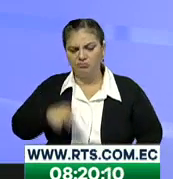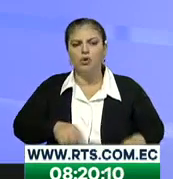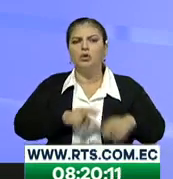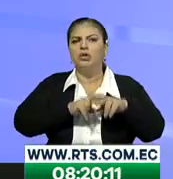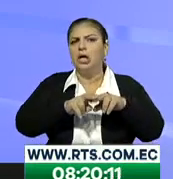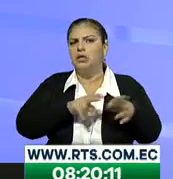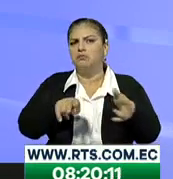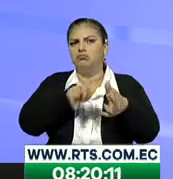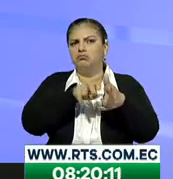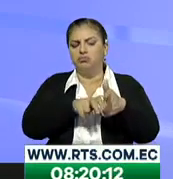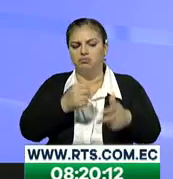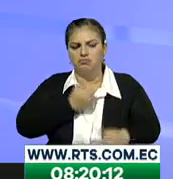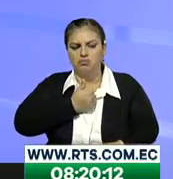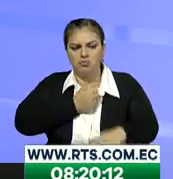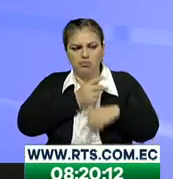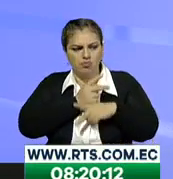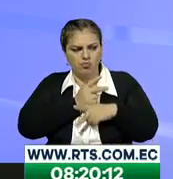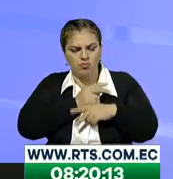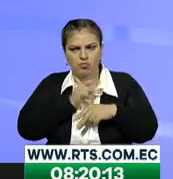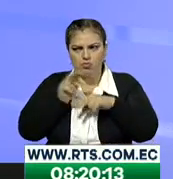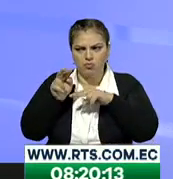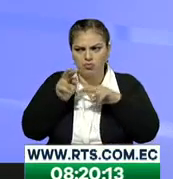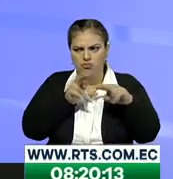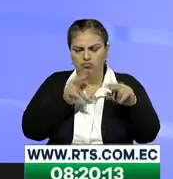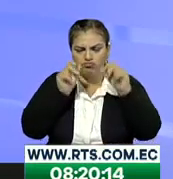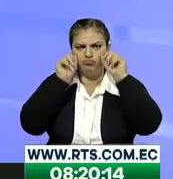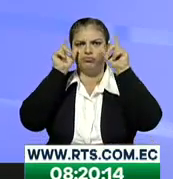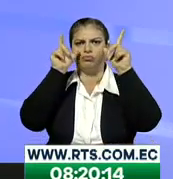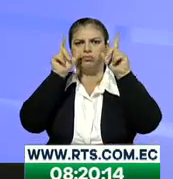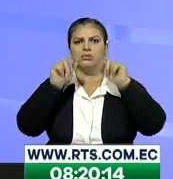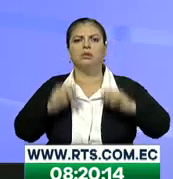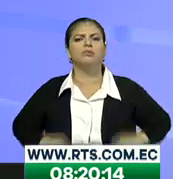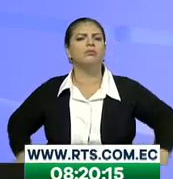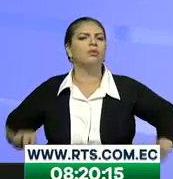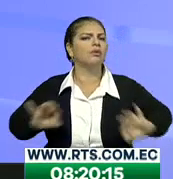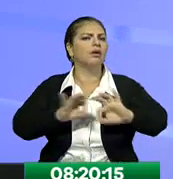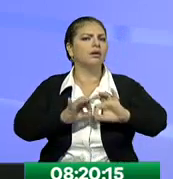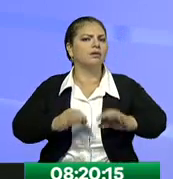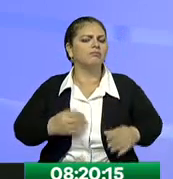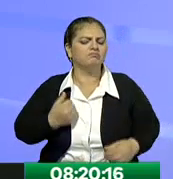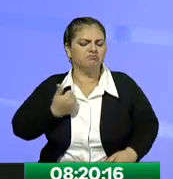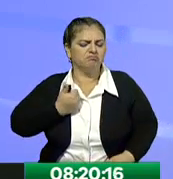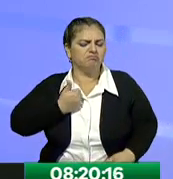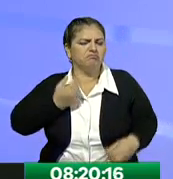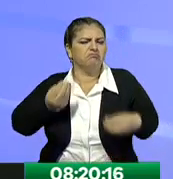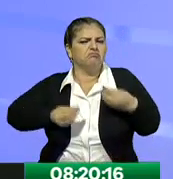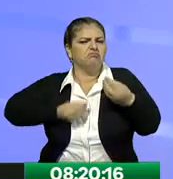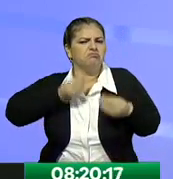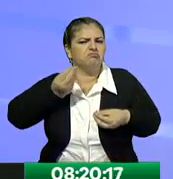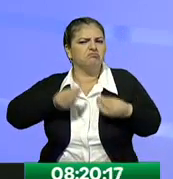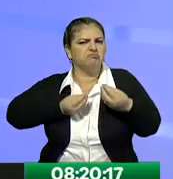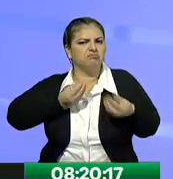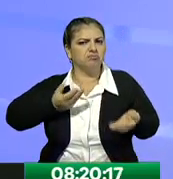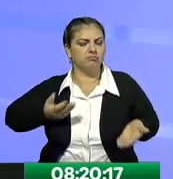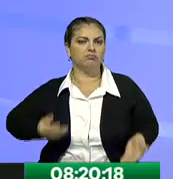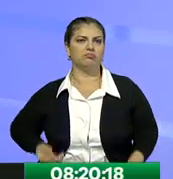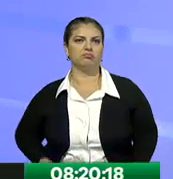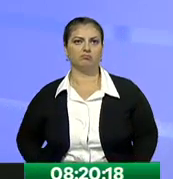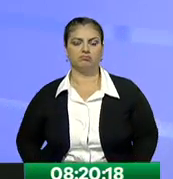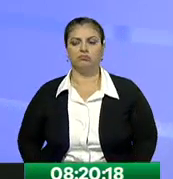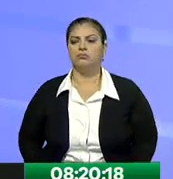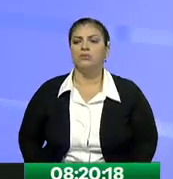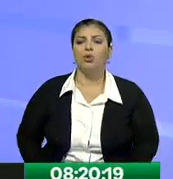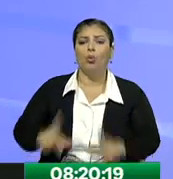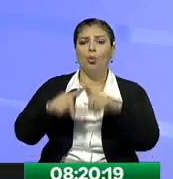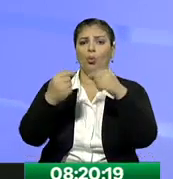tipo de secuestro extorsivo. Ahí estamos viendo que la policía está trabajando arduamente desarticulando estas bandas en beneficio de la comunidad y